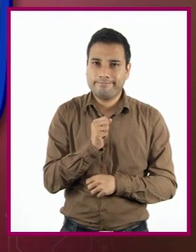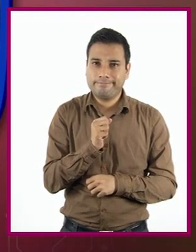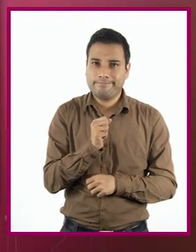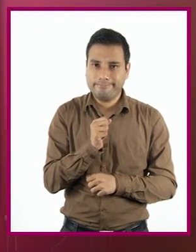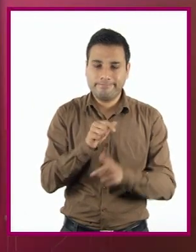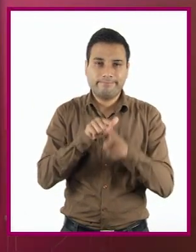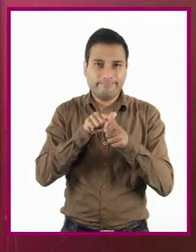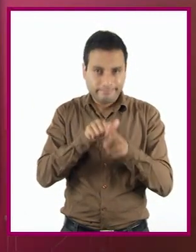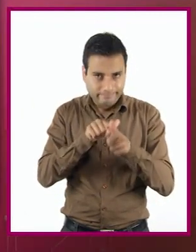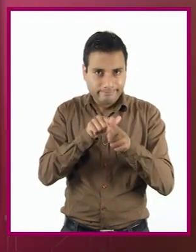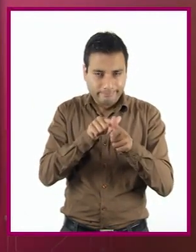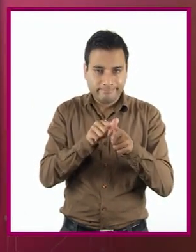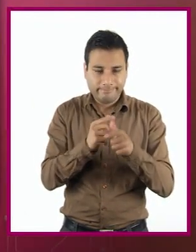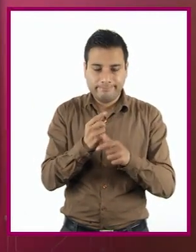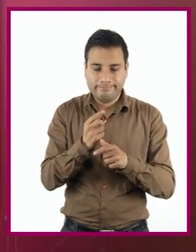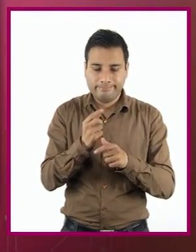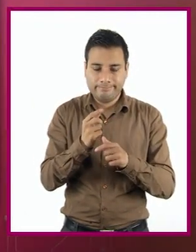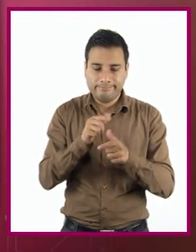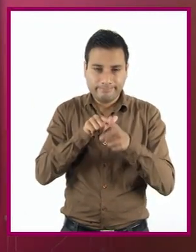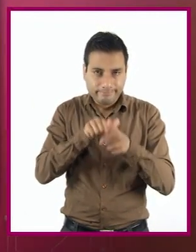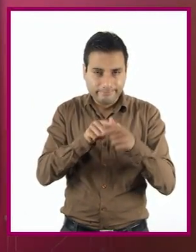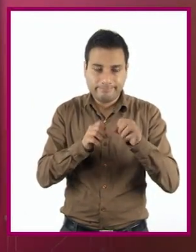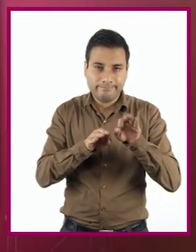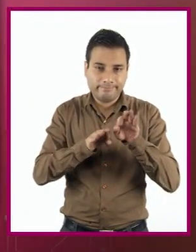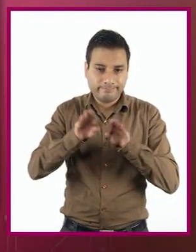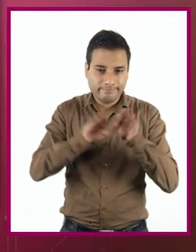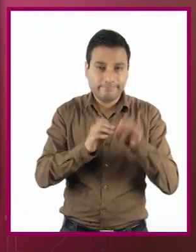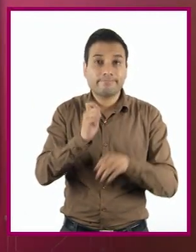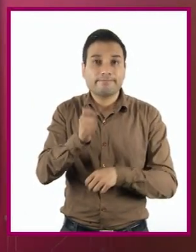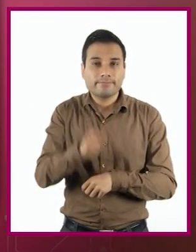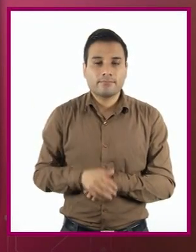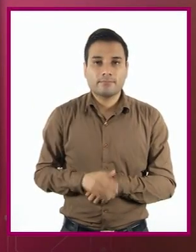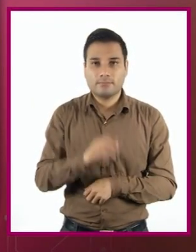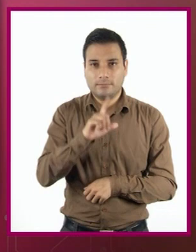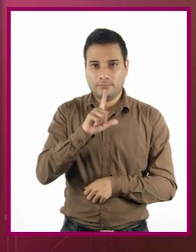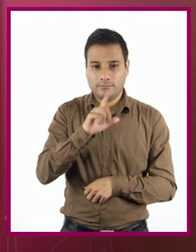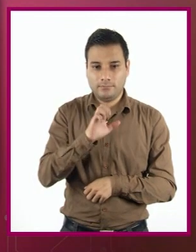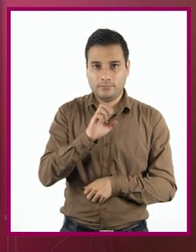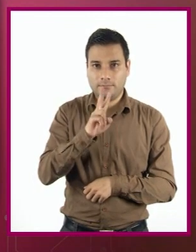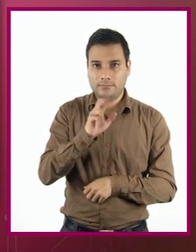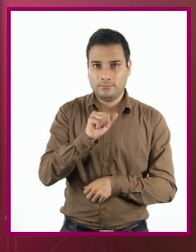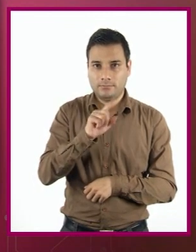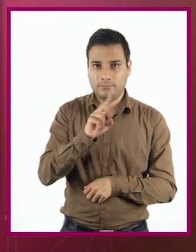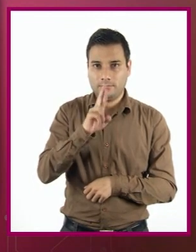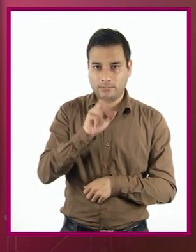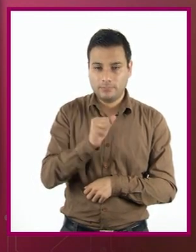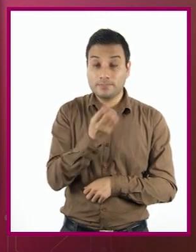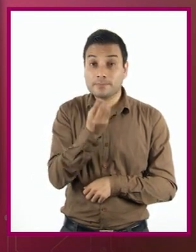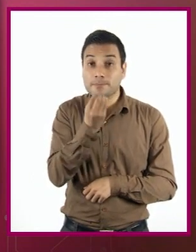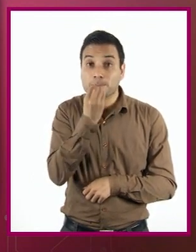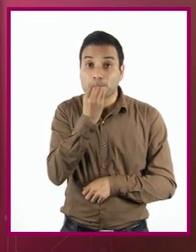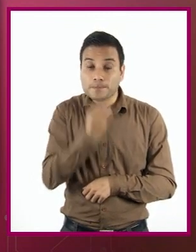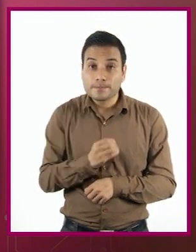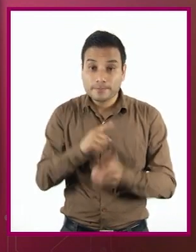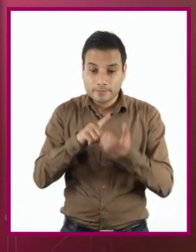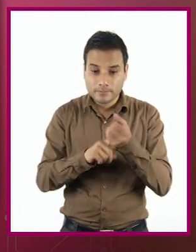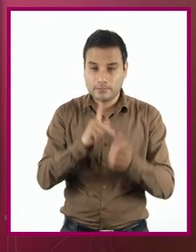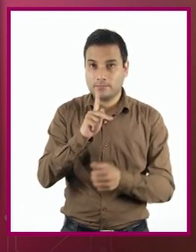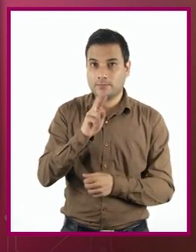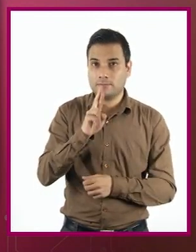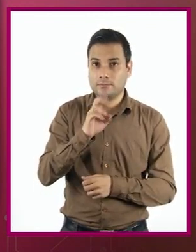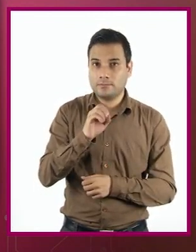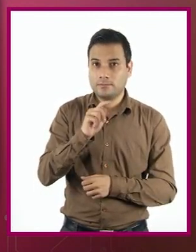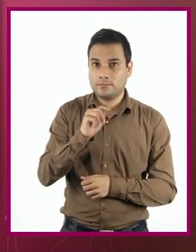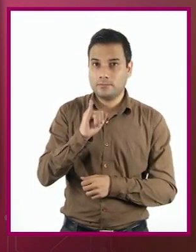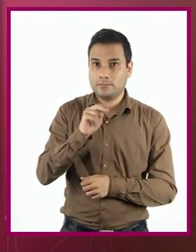afinarse más, y es el hecho de hacer una levadura comestible humana que produzca una proteína rica,